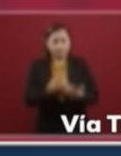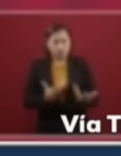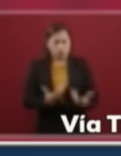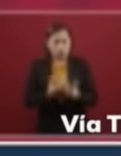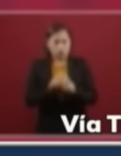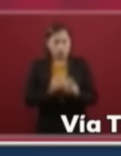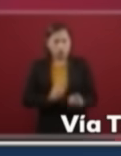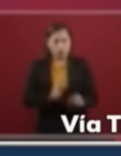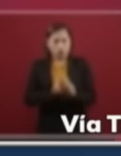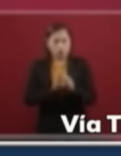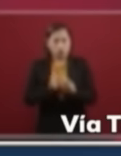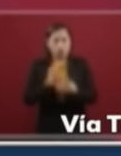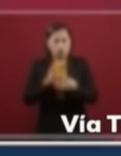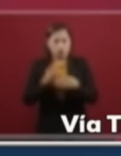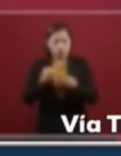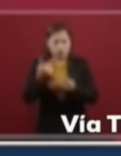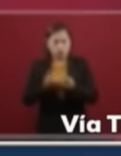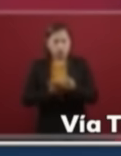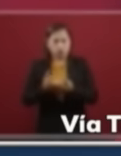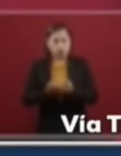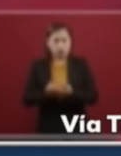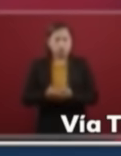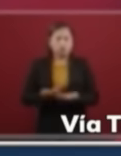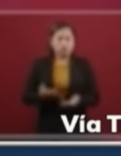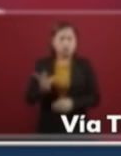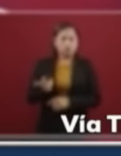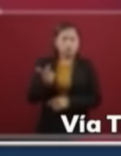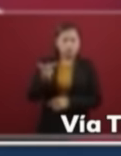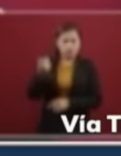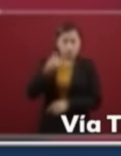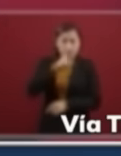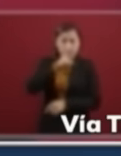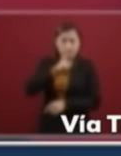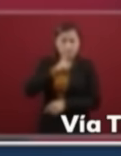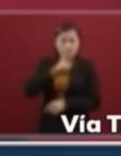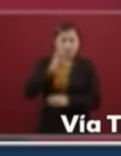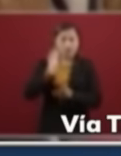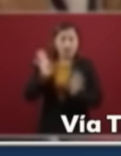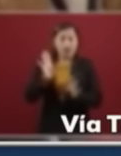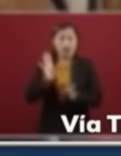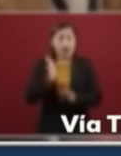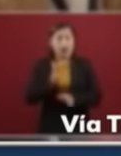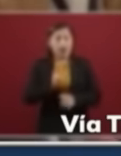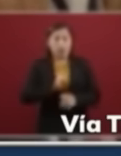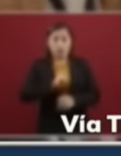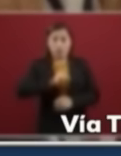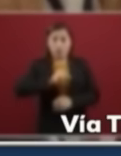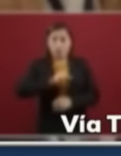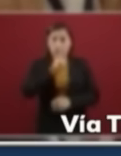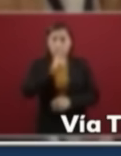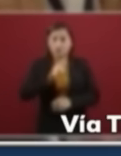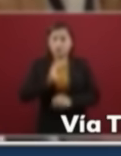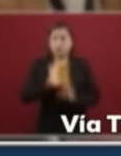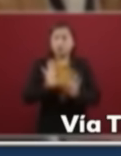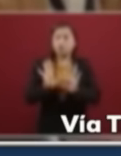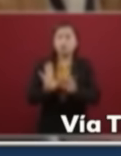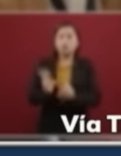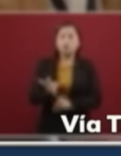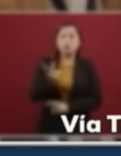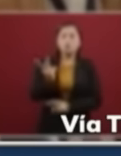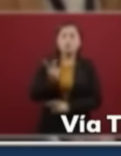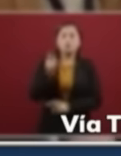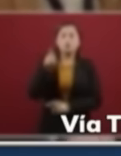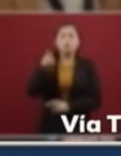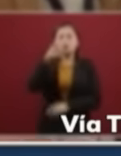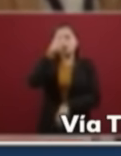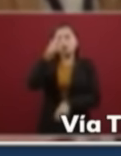romper su ritmo para que no fuera solo un discurso cada vez que alguien le hace una pregunta. Y entonces fue una conversación. Yo creo que hay temas